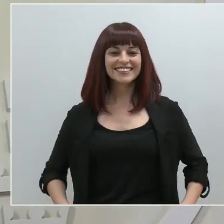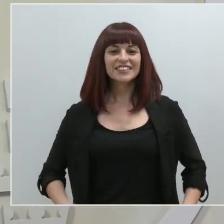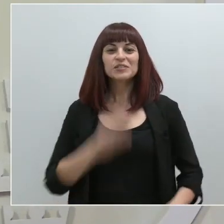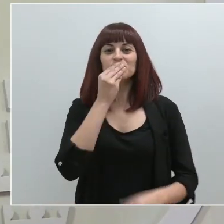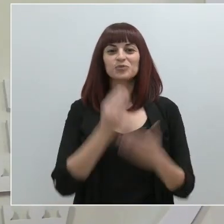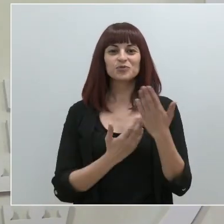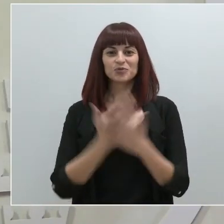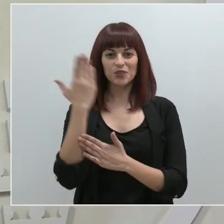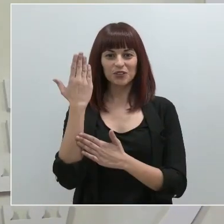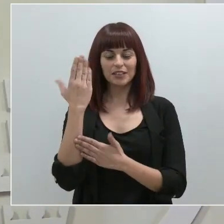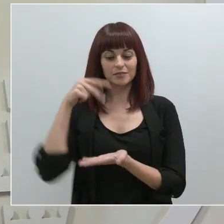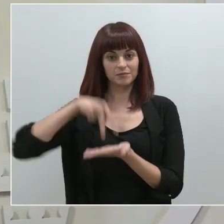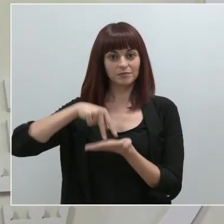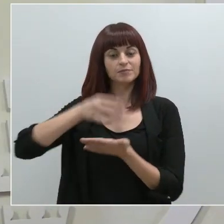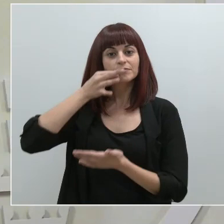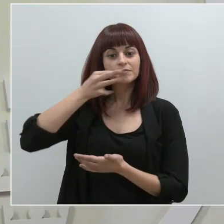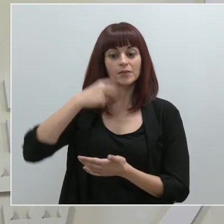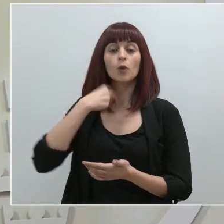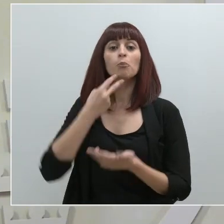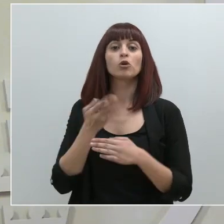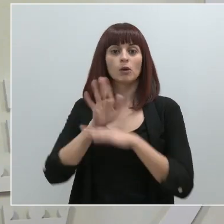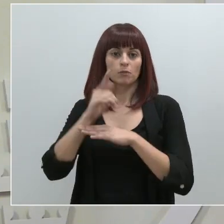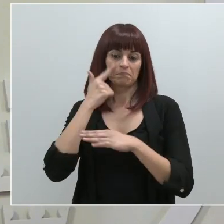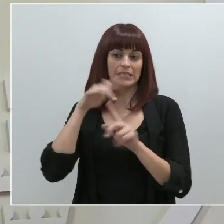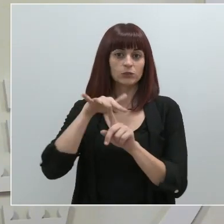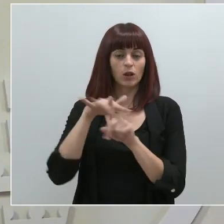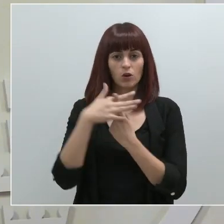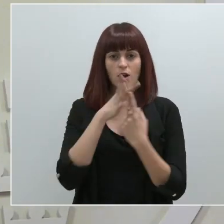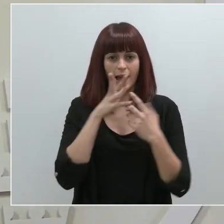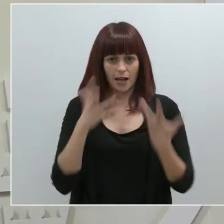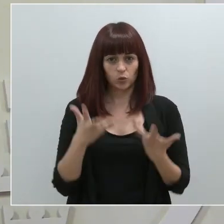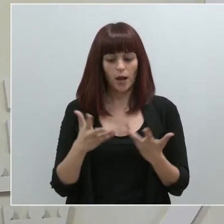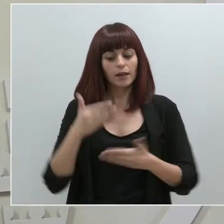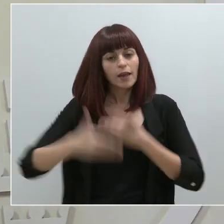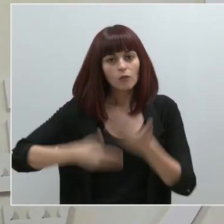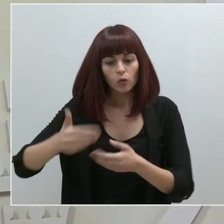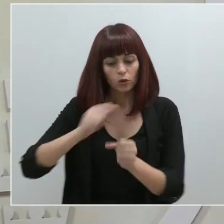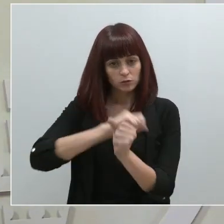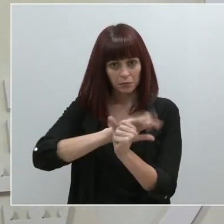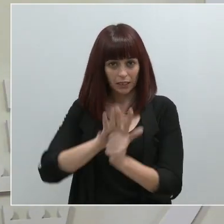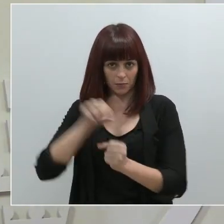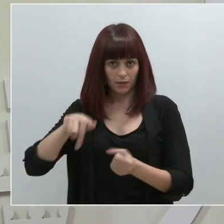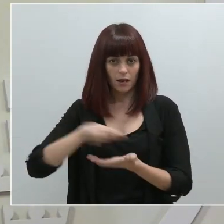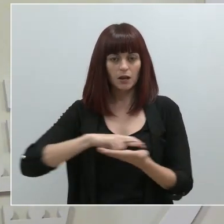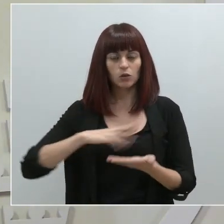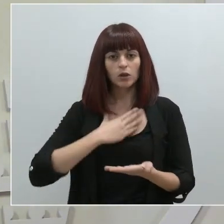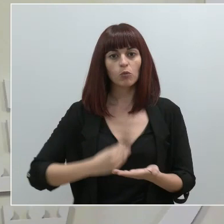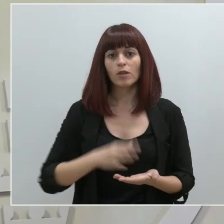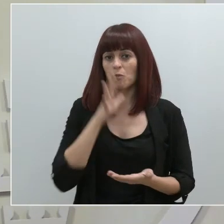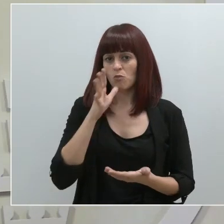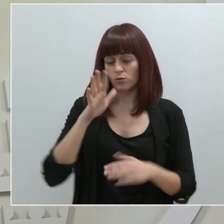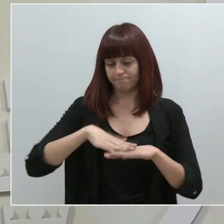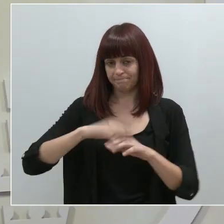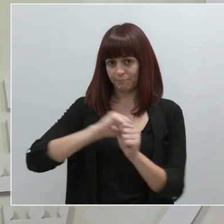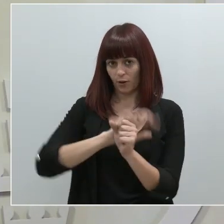Buenos días. Comparezco como portavoz para dar cuenta de la situación actual, la evolución de los casos en la región con motivo de la